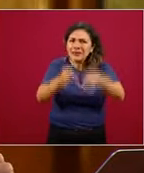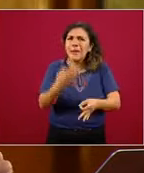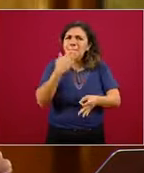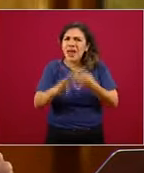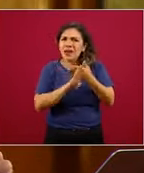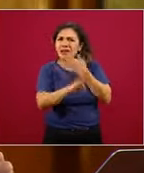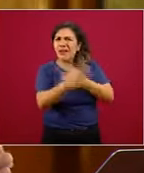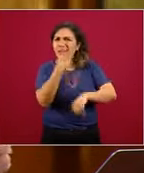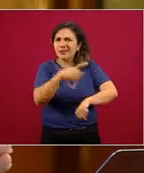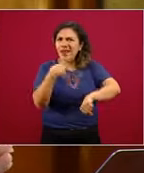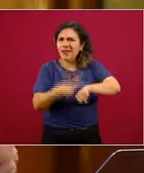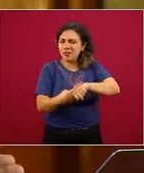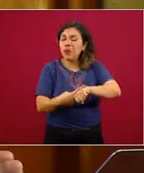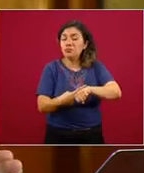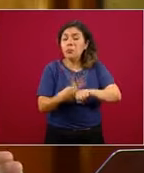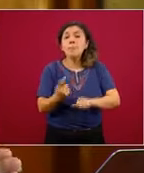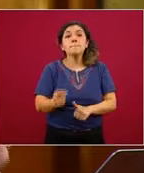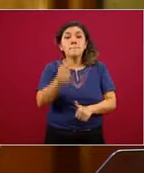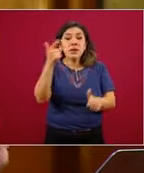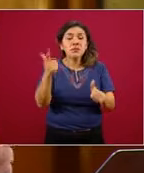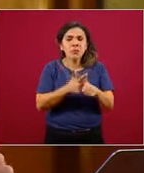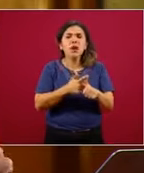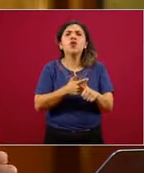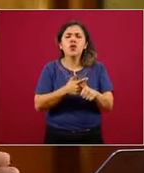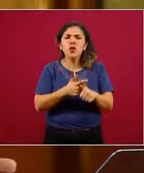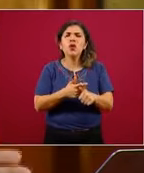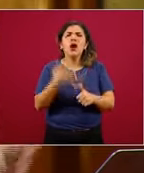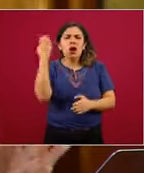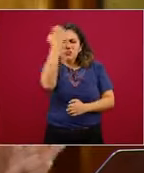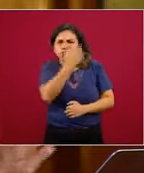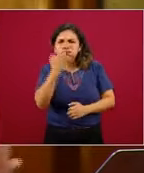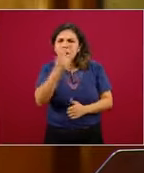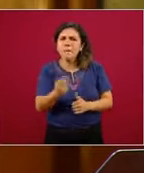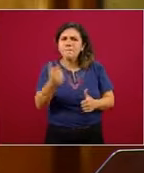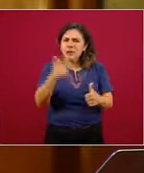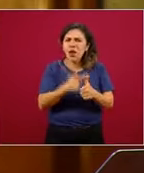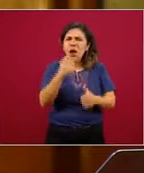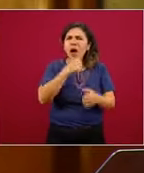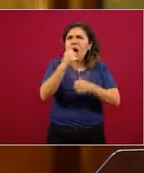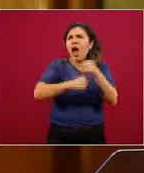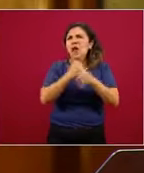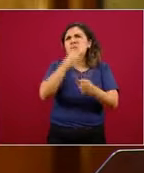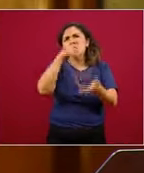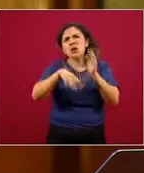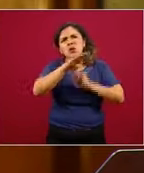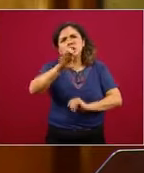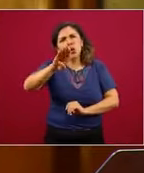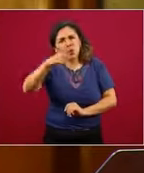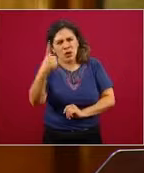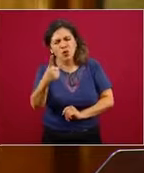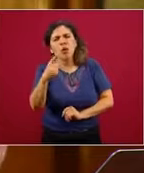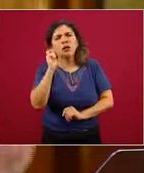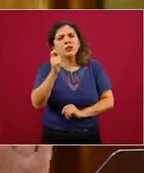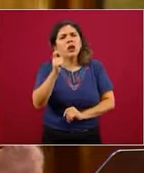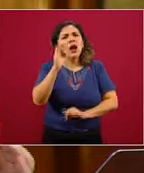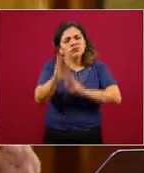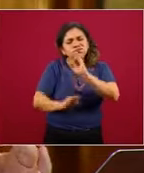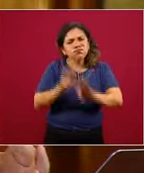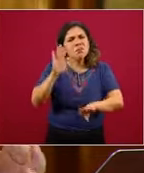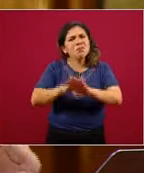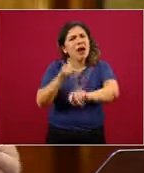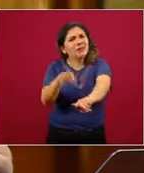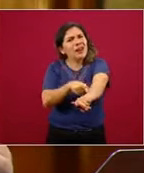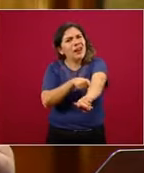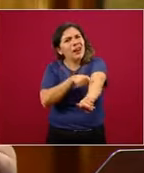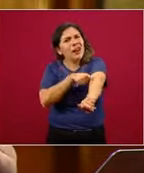efectivos contra este virus. Al principio, con los primeros tratamientos, hacia 1991, eran tratamientos muy